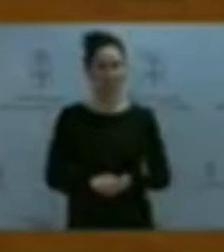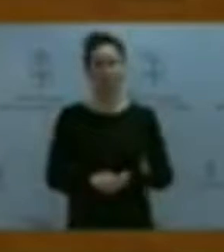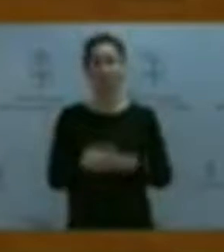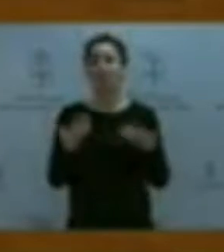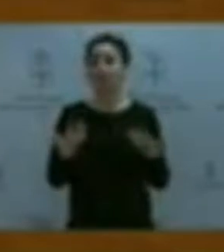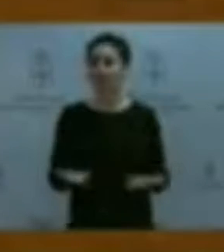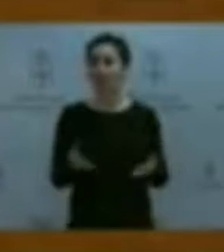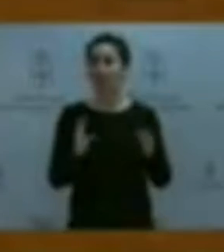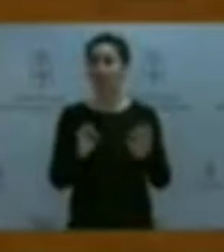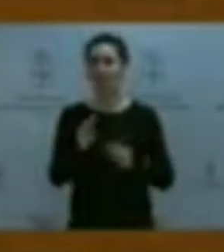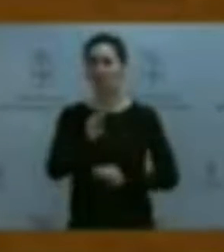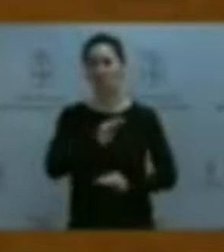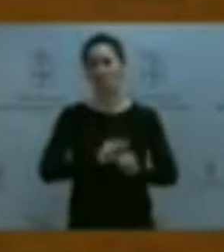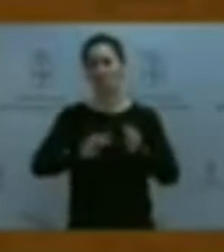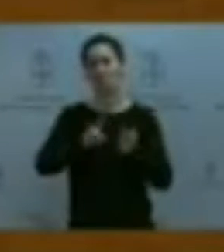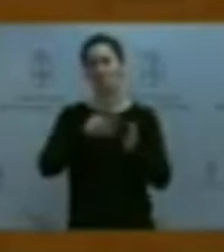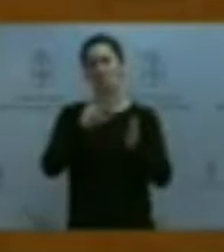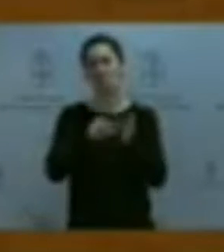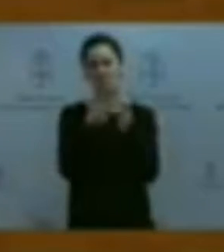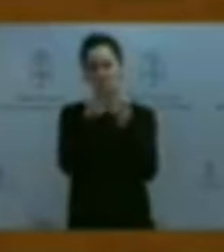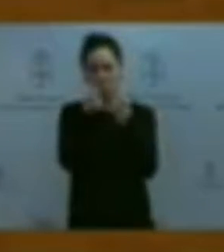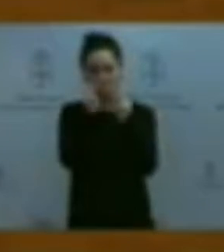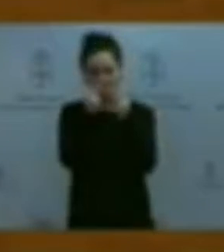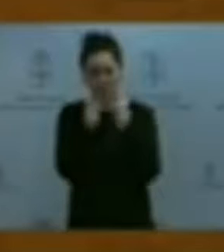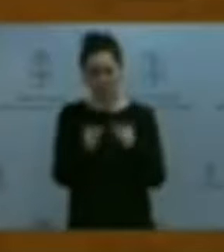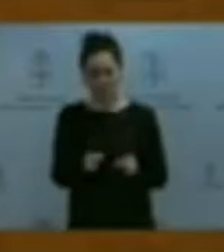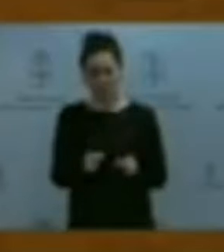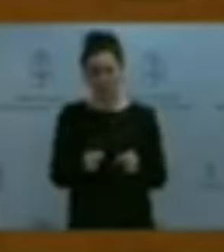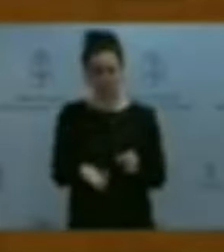con un grave sobrecoste. Y